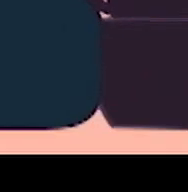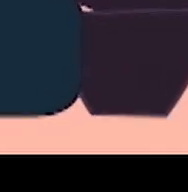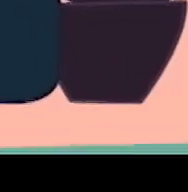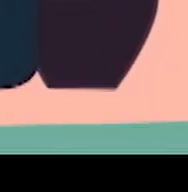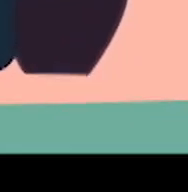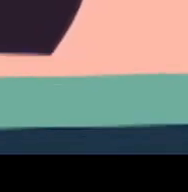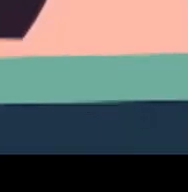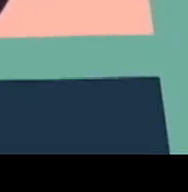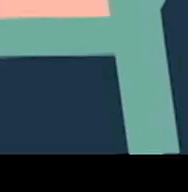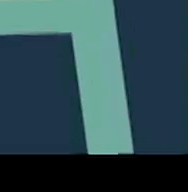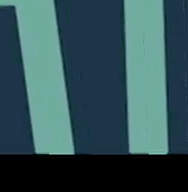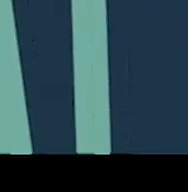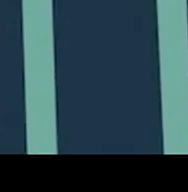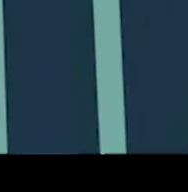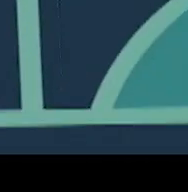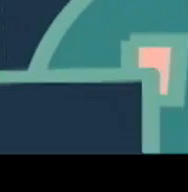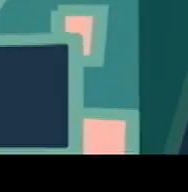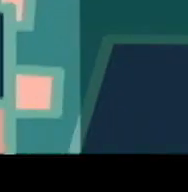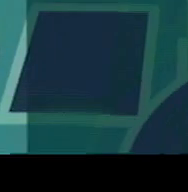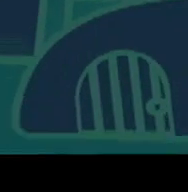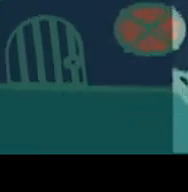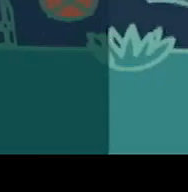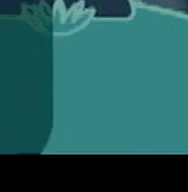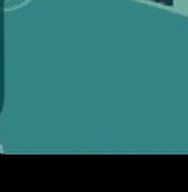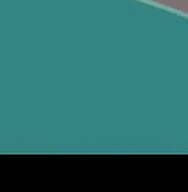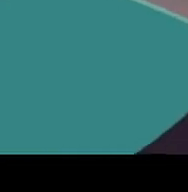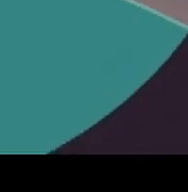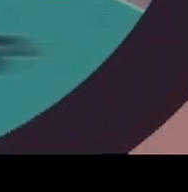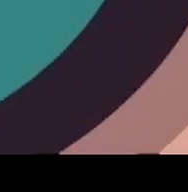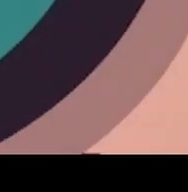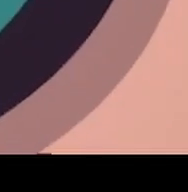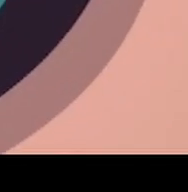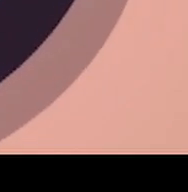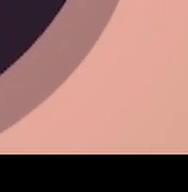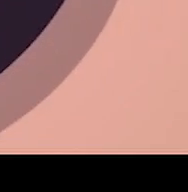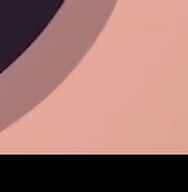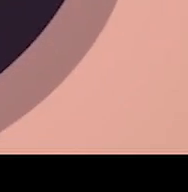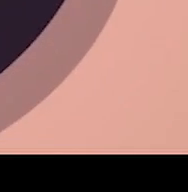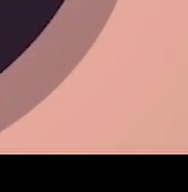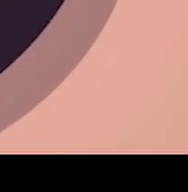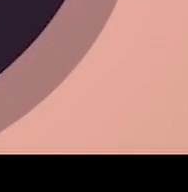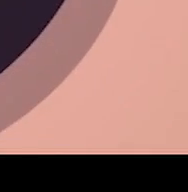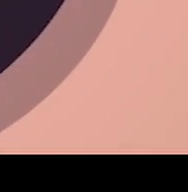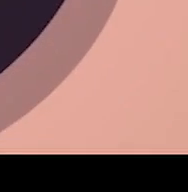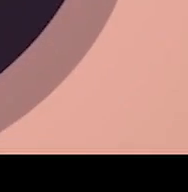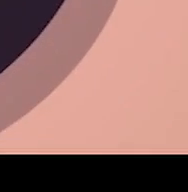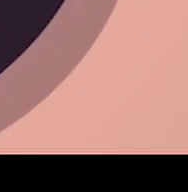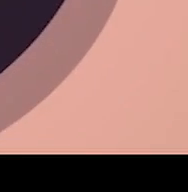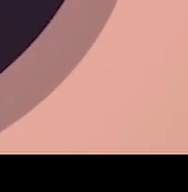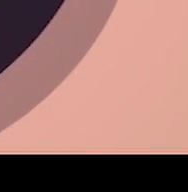nombre puede ser futuro. Cada letra es un monumento a nuestro paso por la tierra.